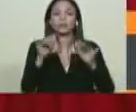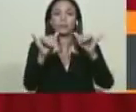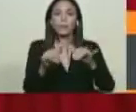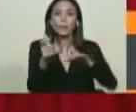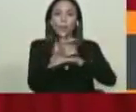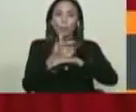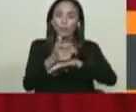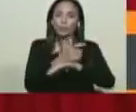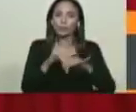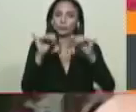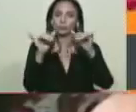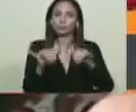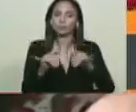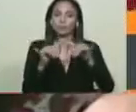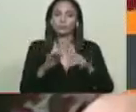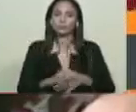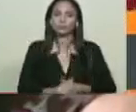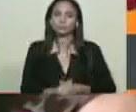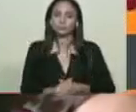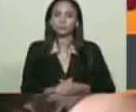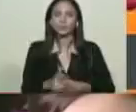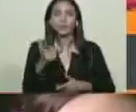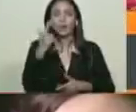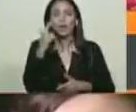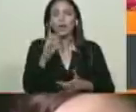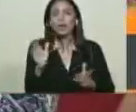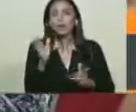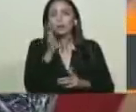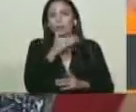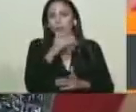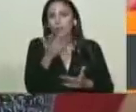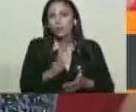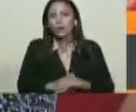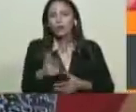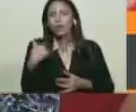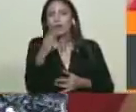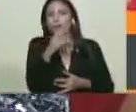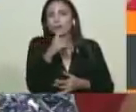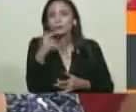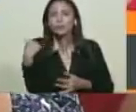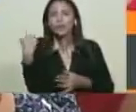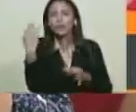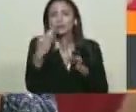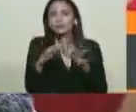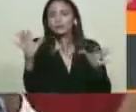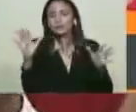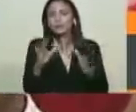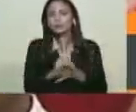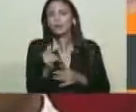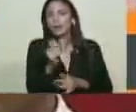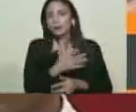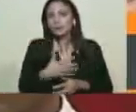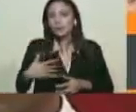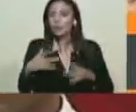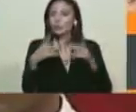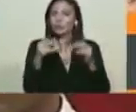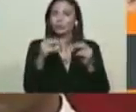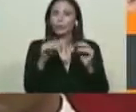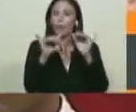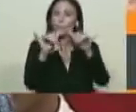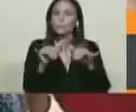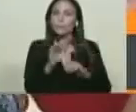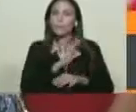carajo. Y además ahí no hay excusa, porque el propio pueblo...